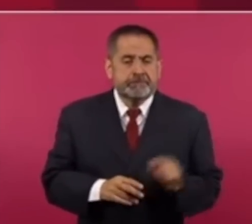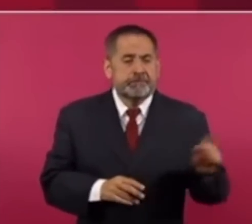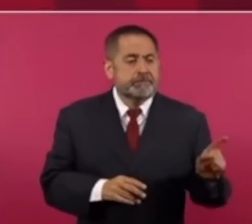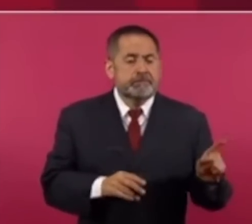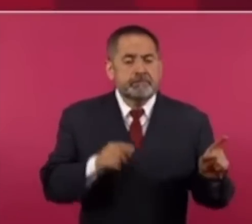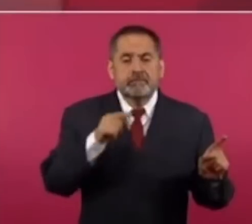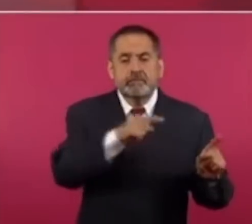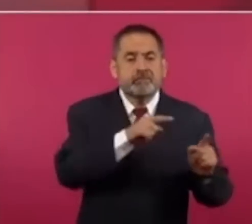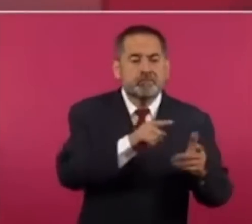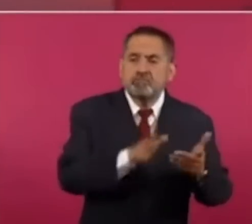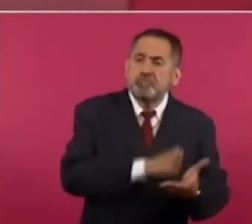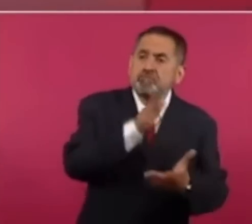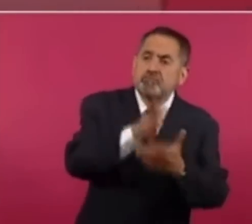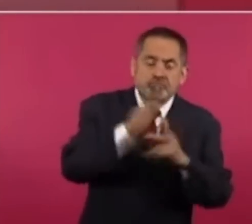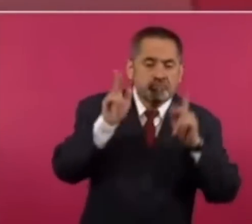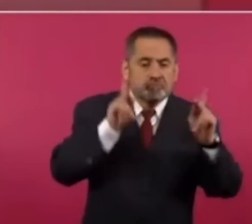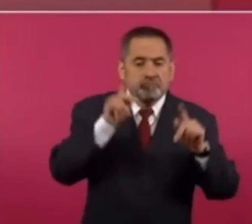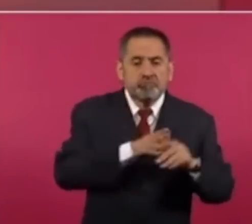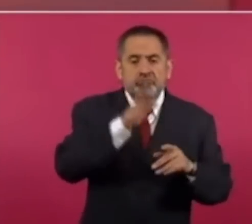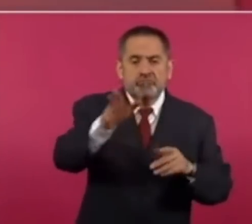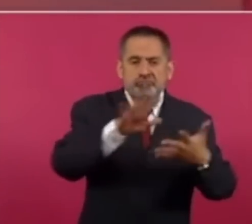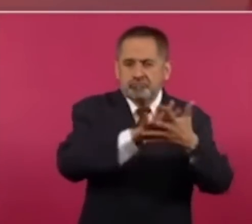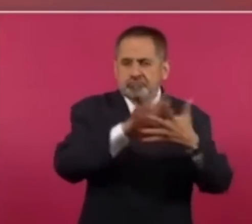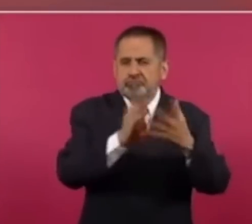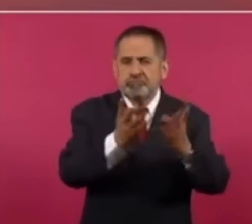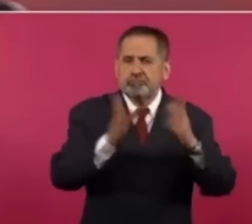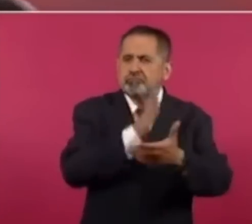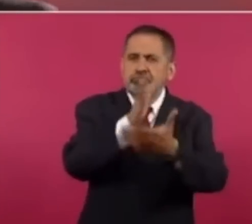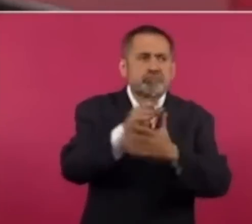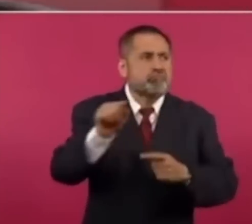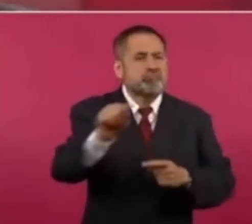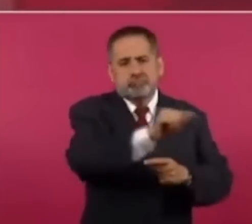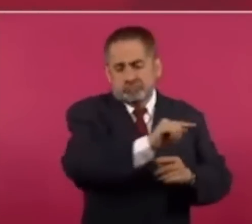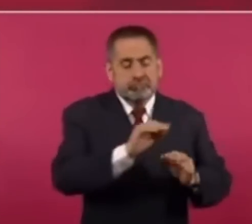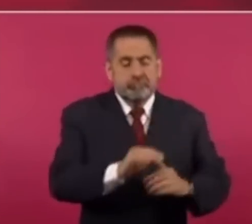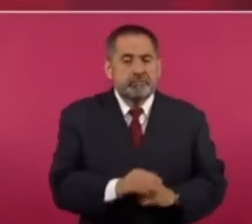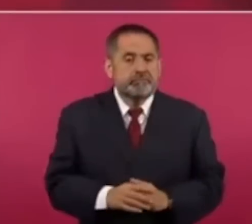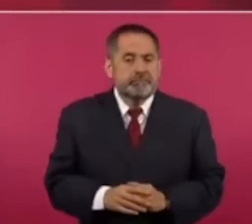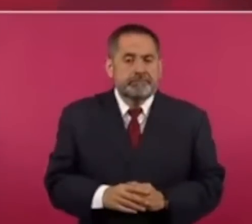Y fue a una visita a unos reclusorios.